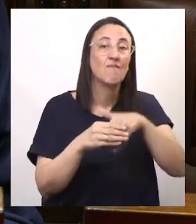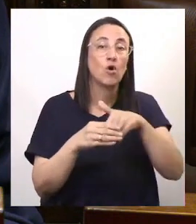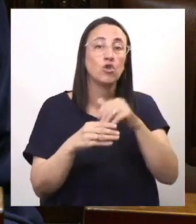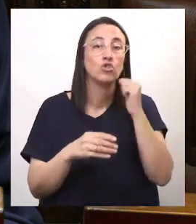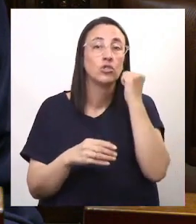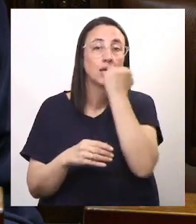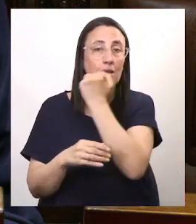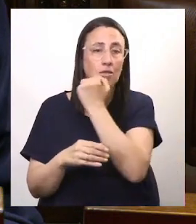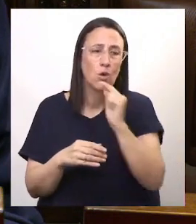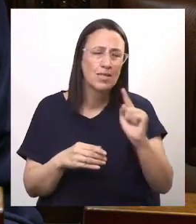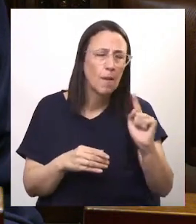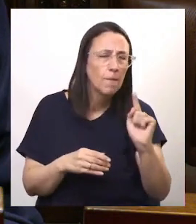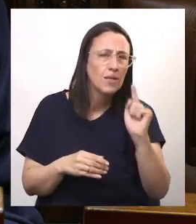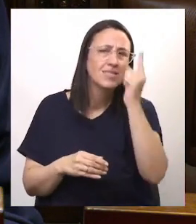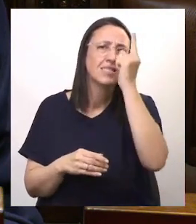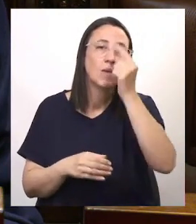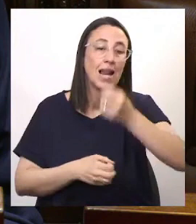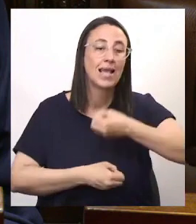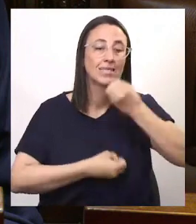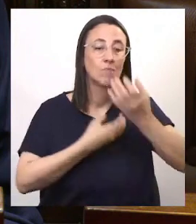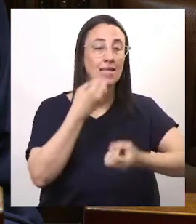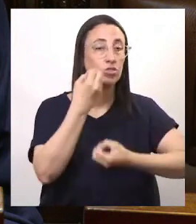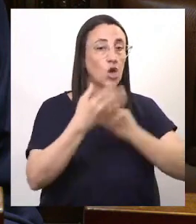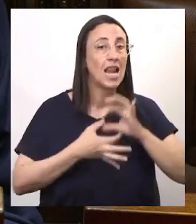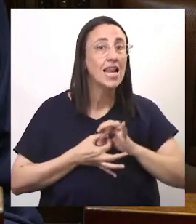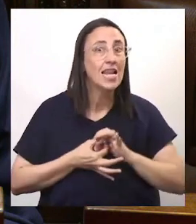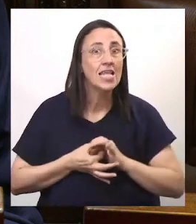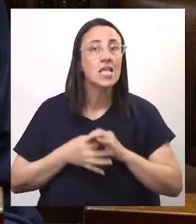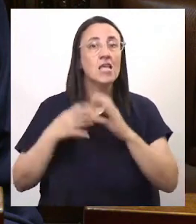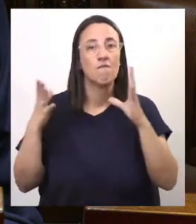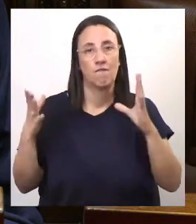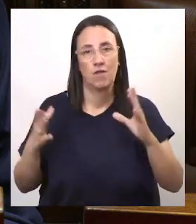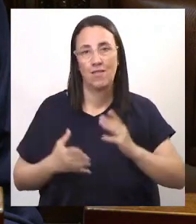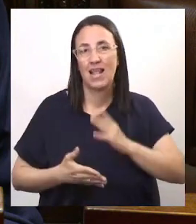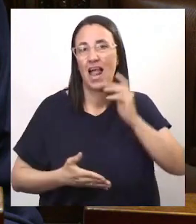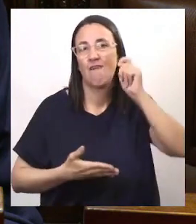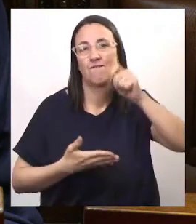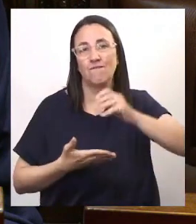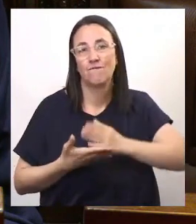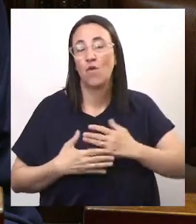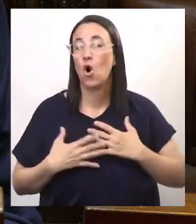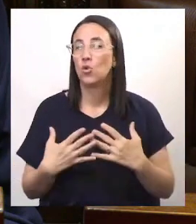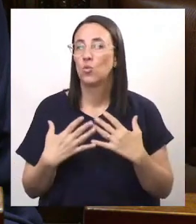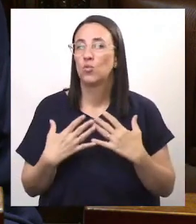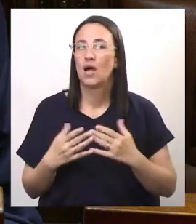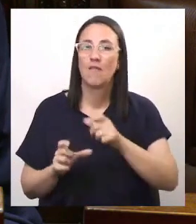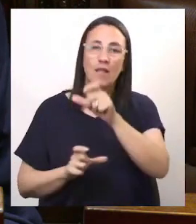máxima garantía de expresión con libertad de la voluntad popular.